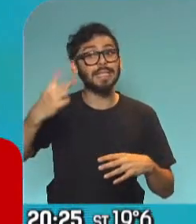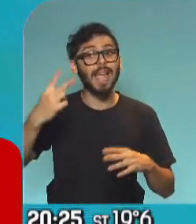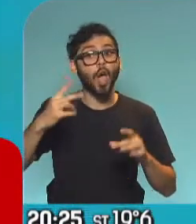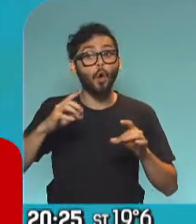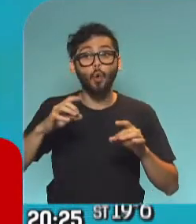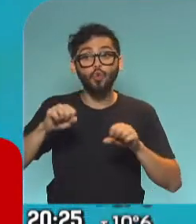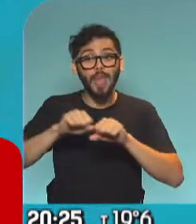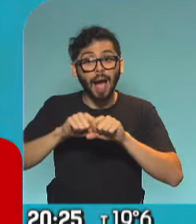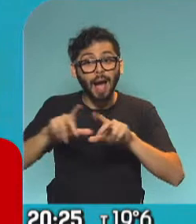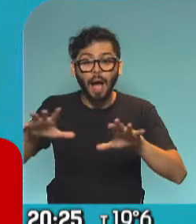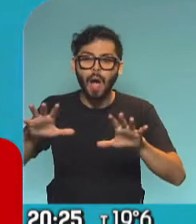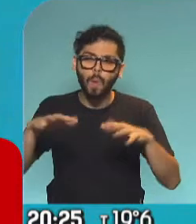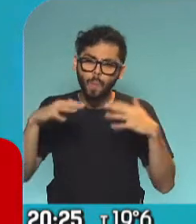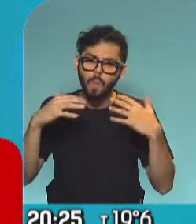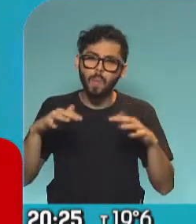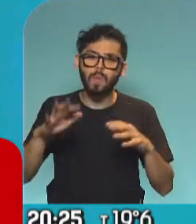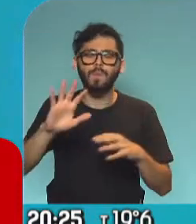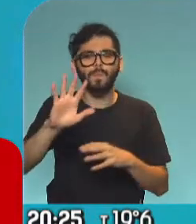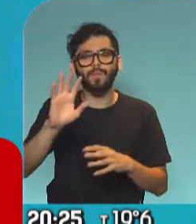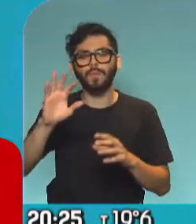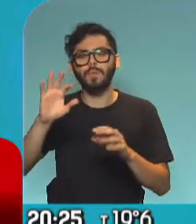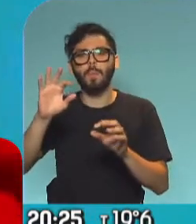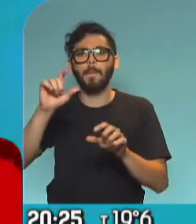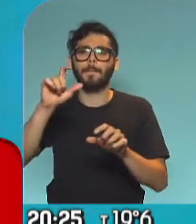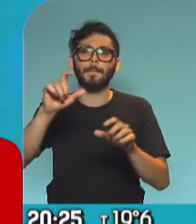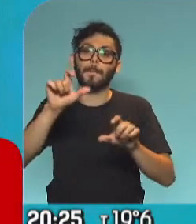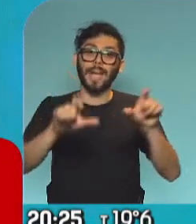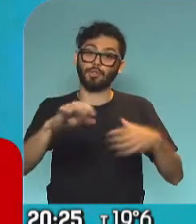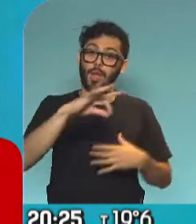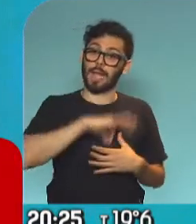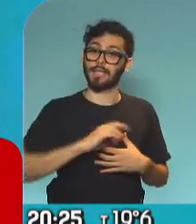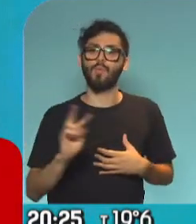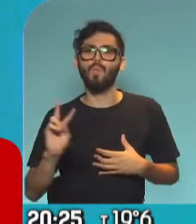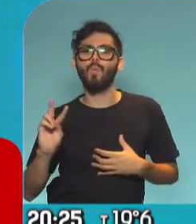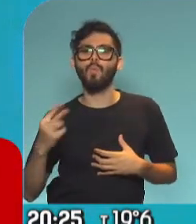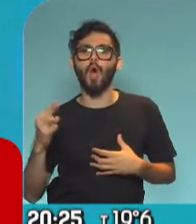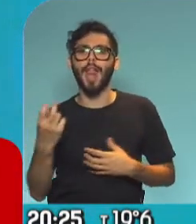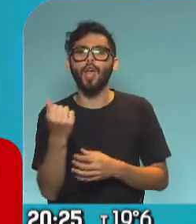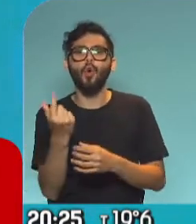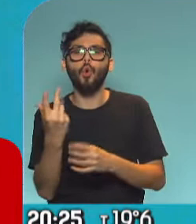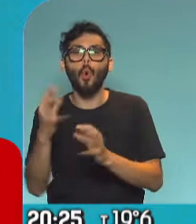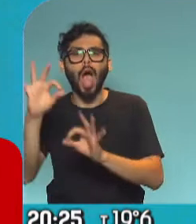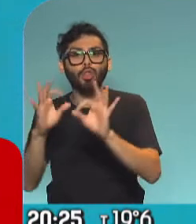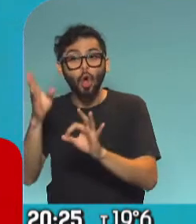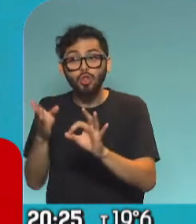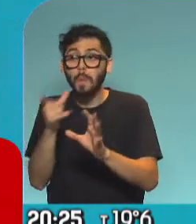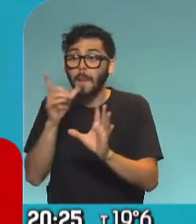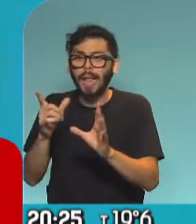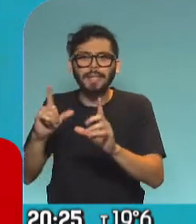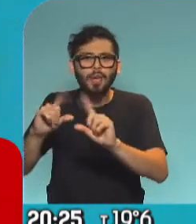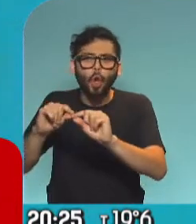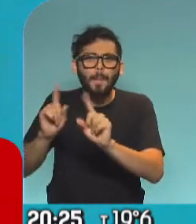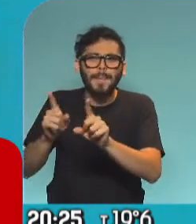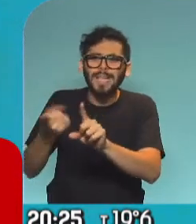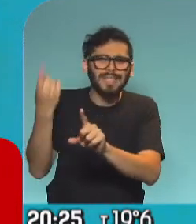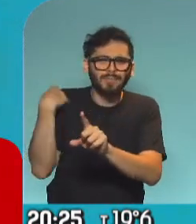viene pesada. Si bien la tasa de letalidad parece mantenerse en los valores previos, es tanta